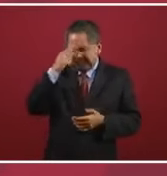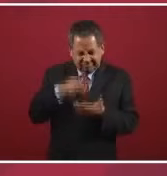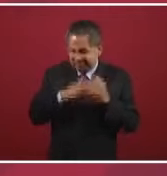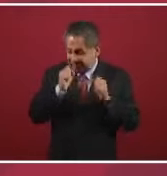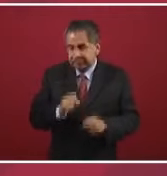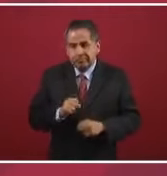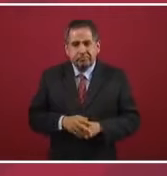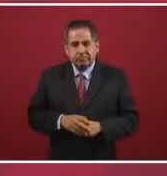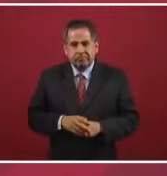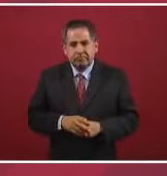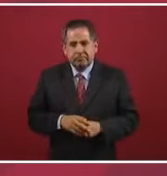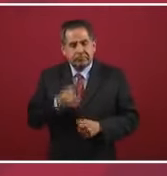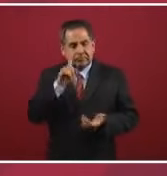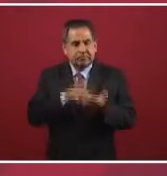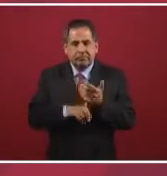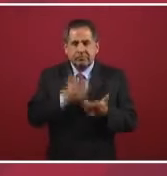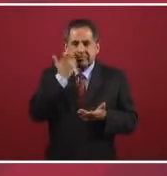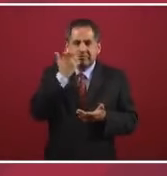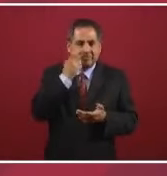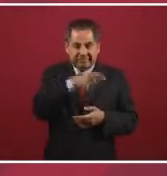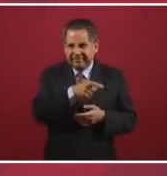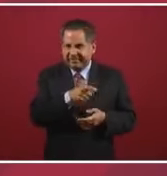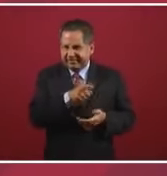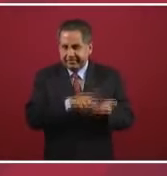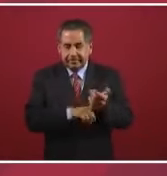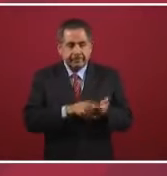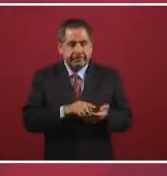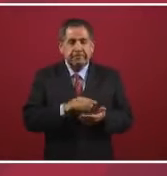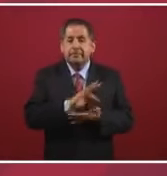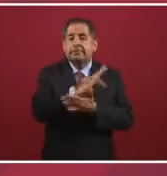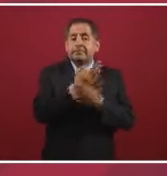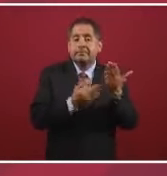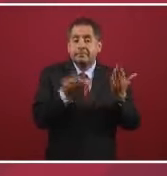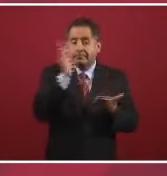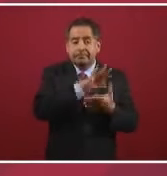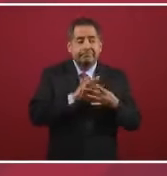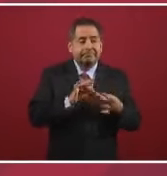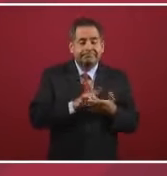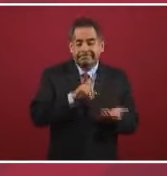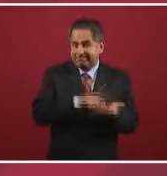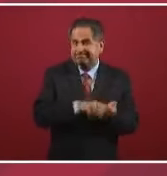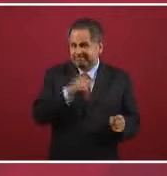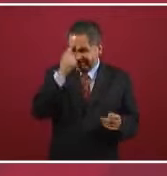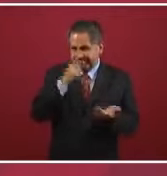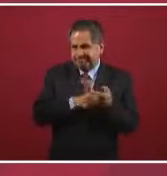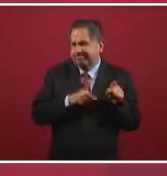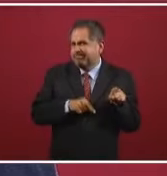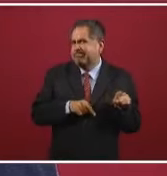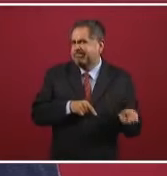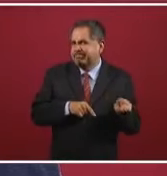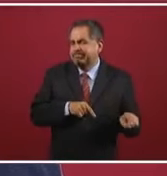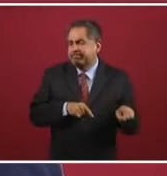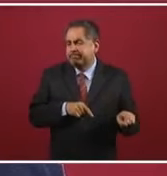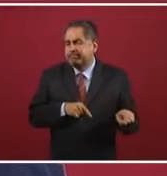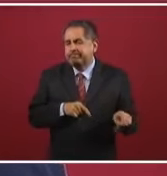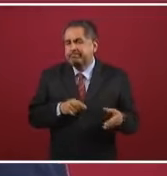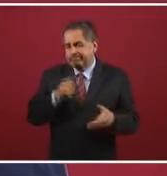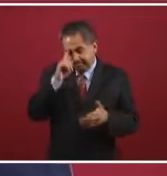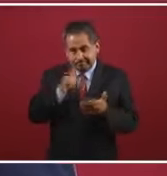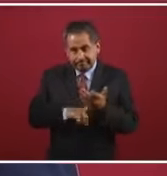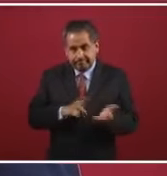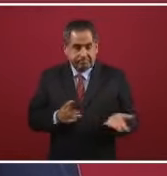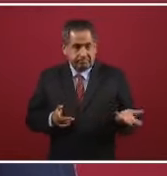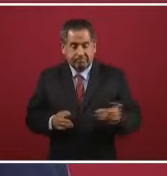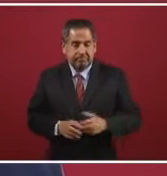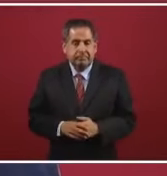decir, que se haya utilizado ese mecanismo de la utilización de ese